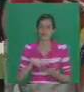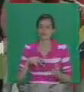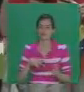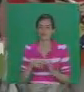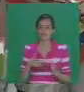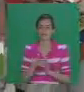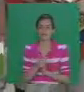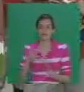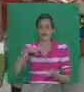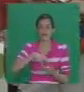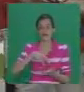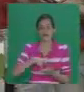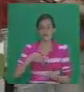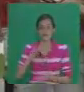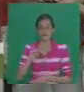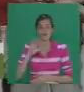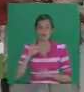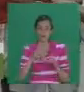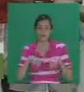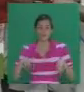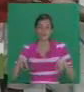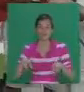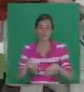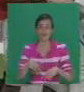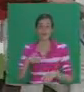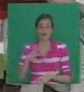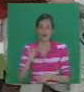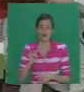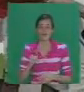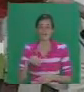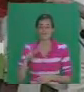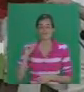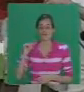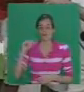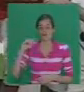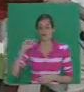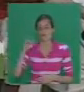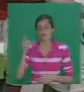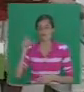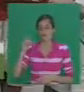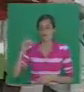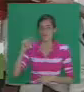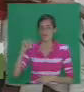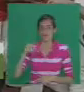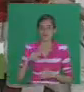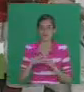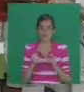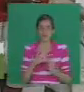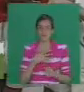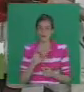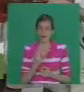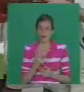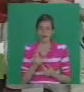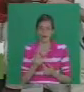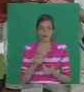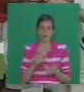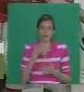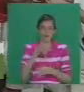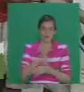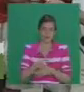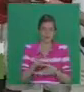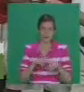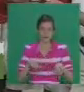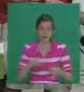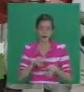estado Carabobo existen 5 puntos, están en Bejuma, las personas, los productores que se quieran acercar, a los más los que tengan